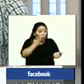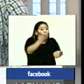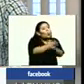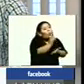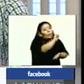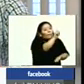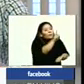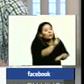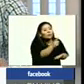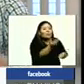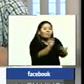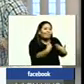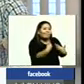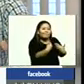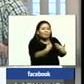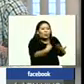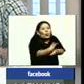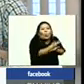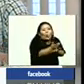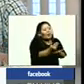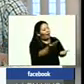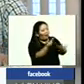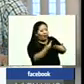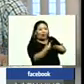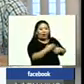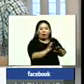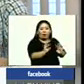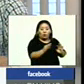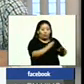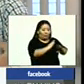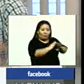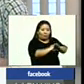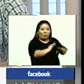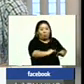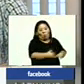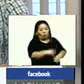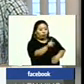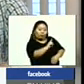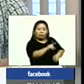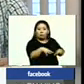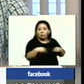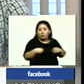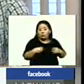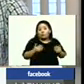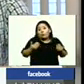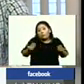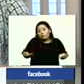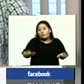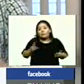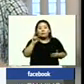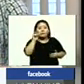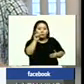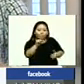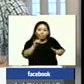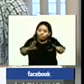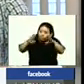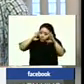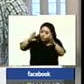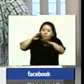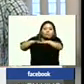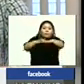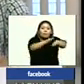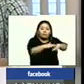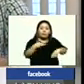salud a pedir cualquier tipo de método anticonceptivo o a veces se le niegan. Entonces, el llamado es para el